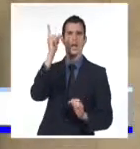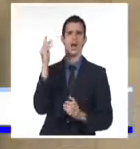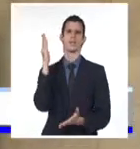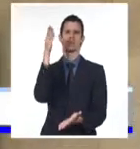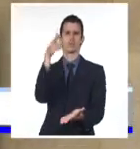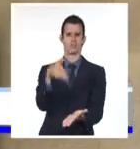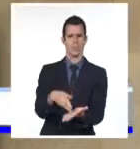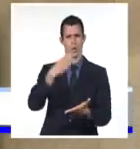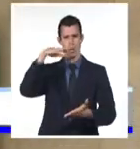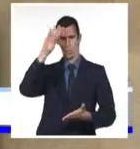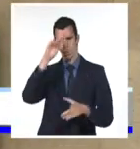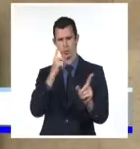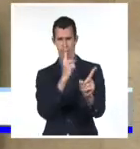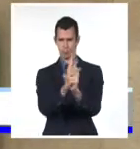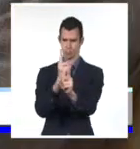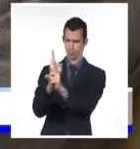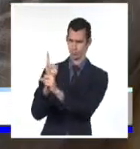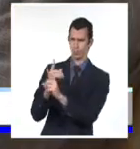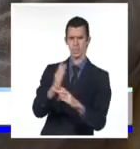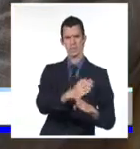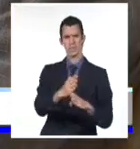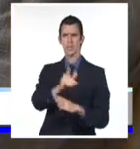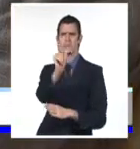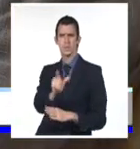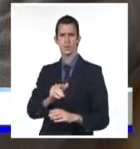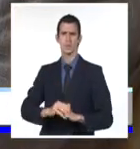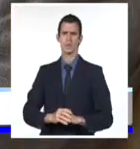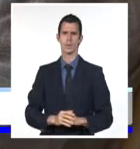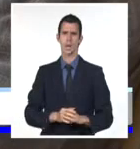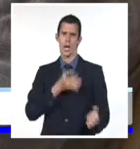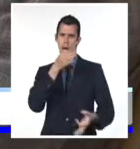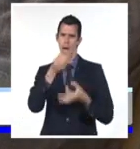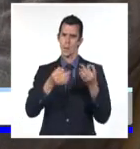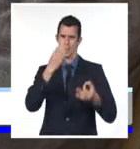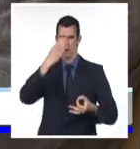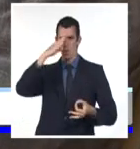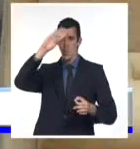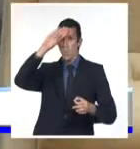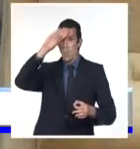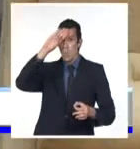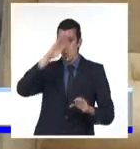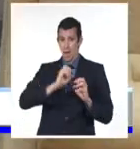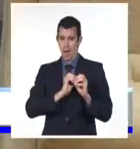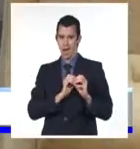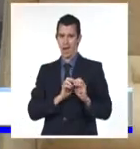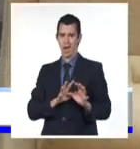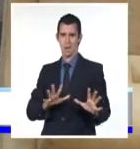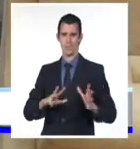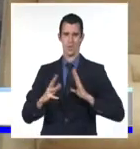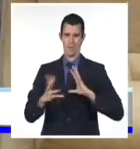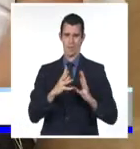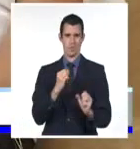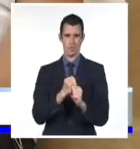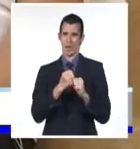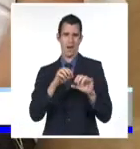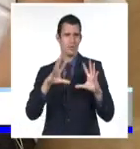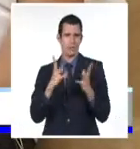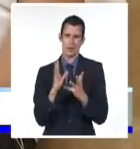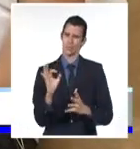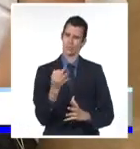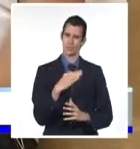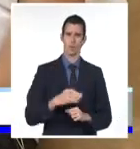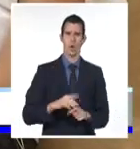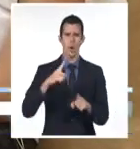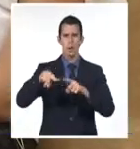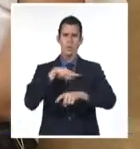Cuba es un ejemplo ante el mundo. Por su parte, el viceministro cubano de Cultura informó sobre el desarrollo de eventos en el escenario virtual debido a